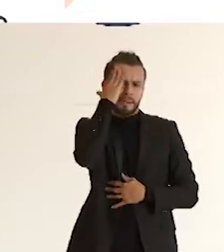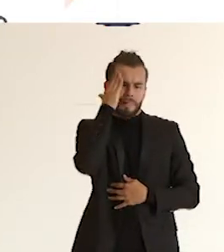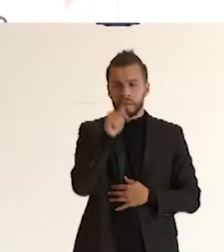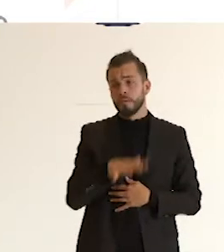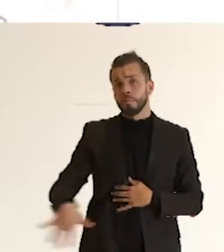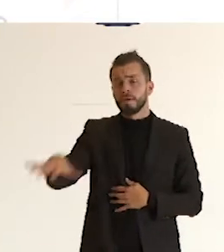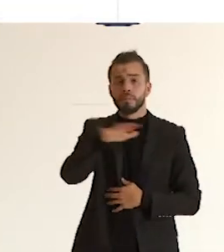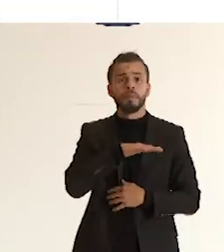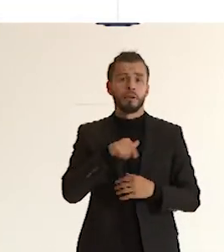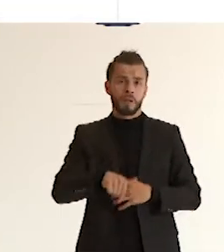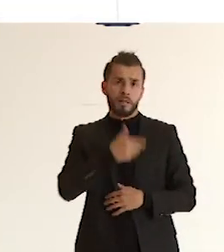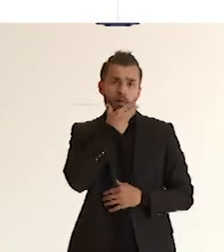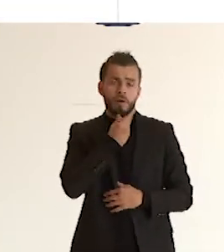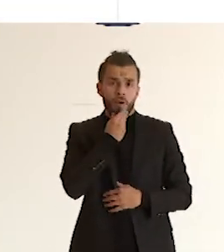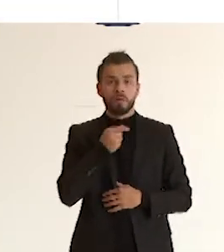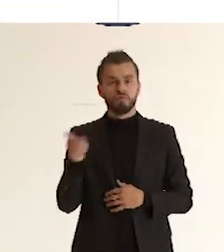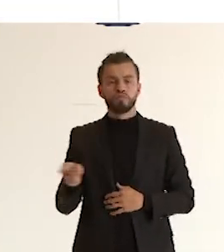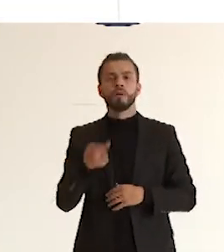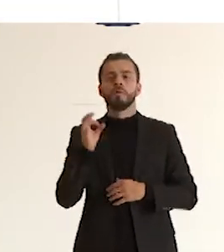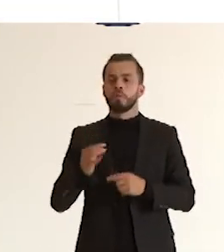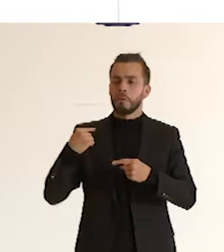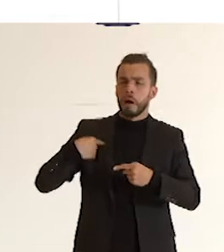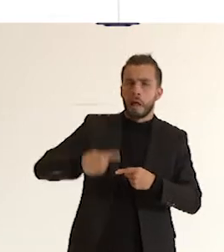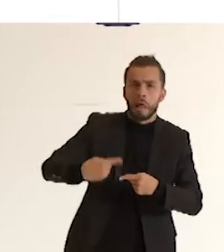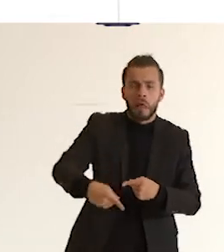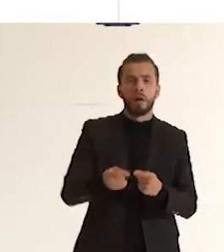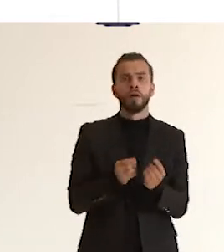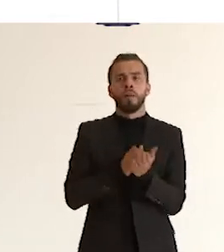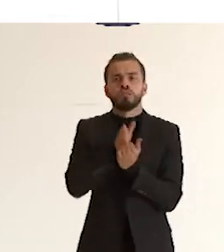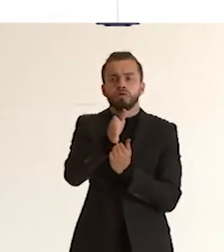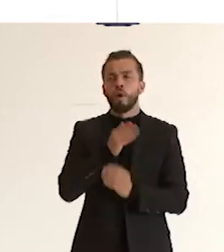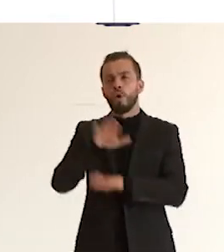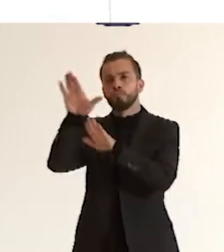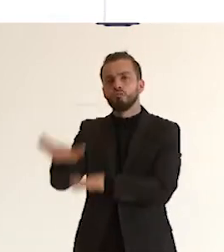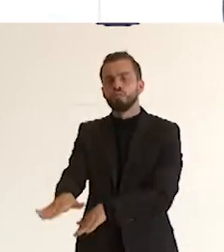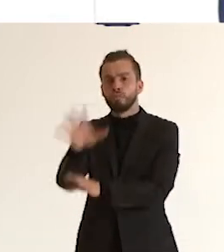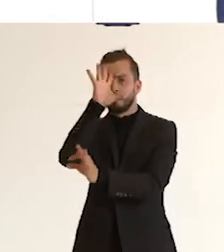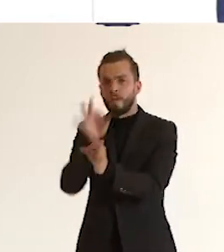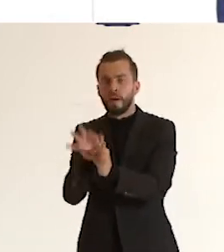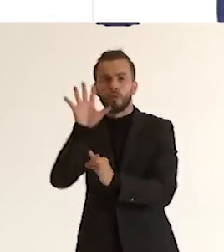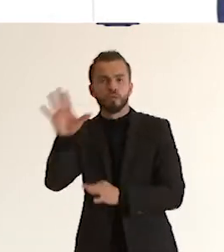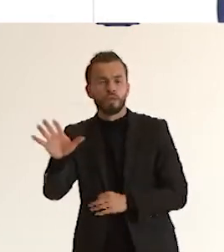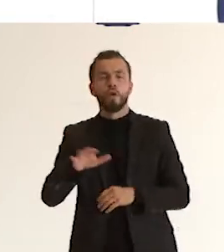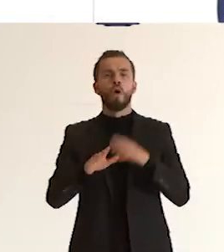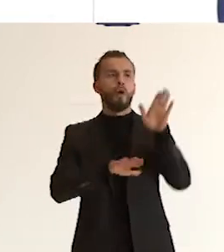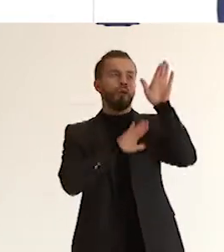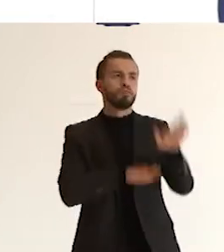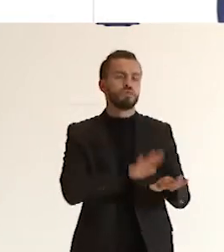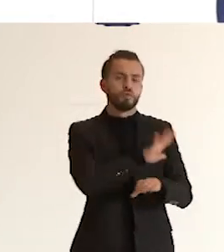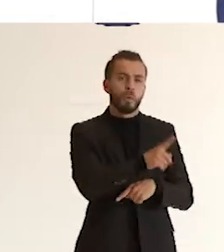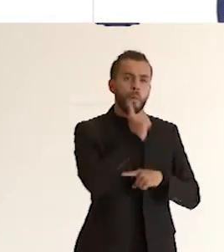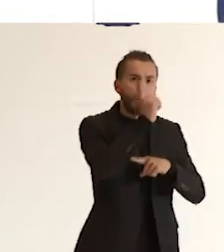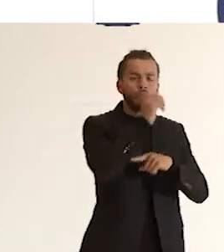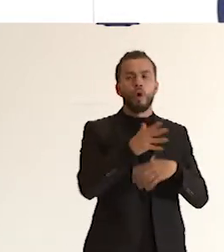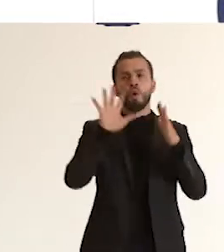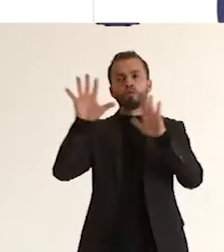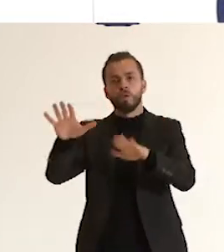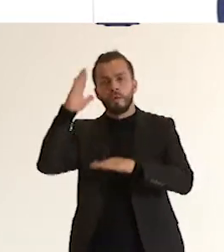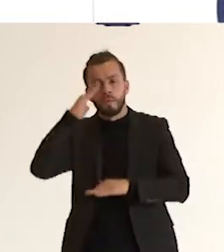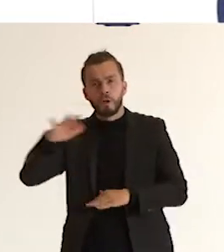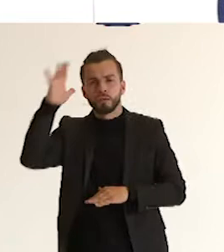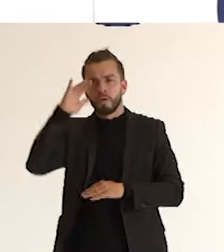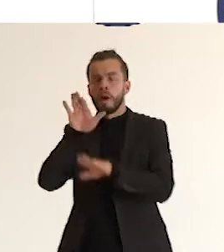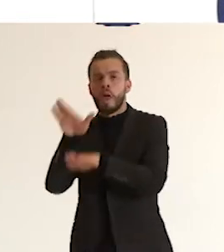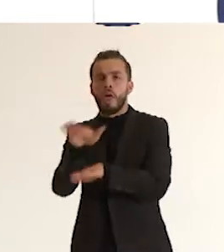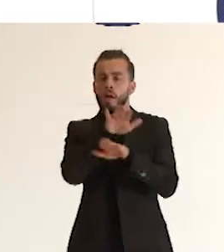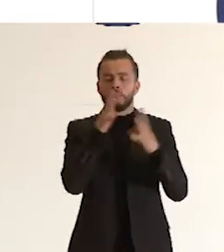declara no confesional no alineada con ningún credo religioso ni político ni ideológico ponerse de acuerdo